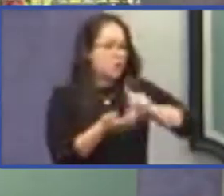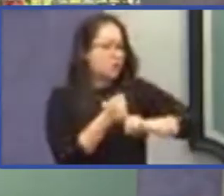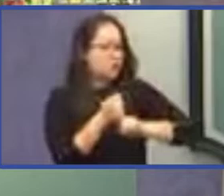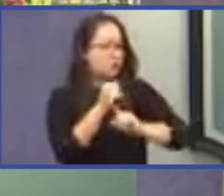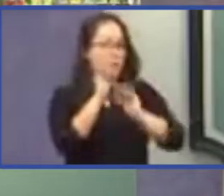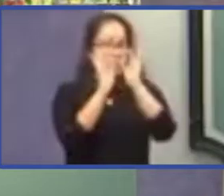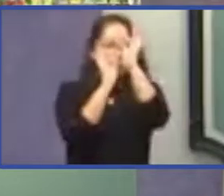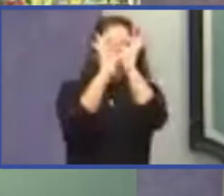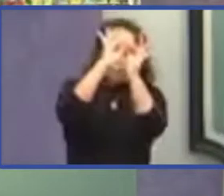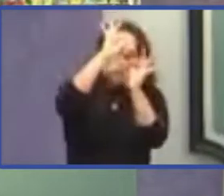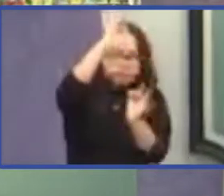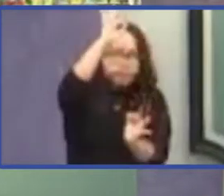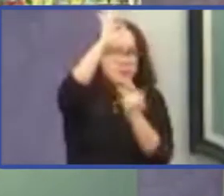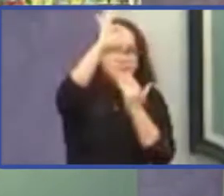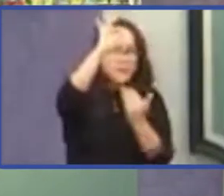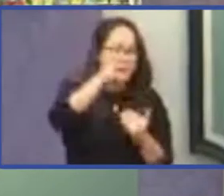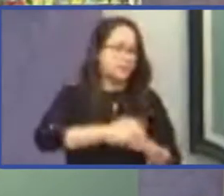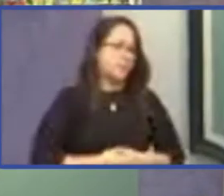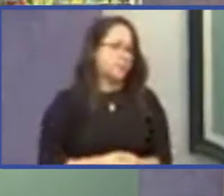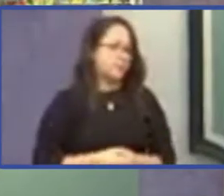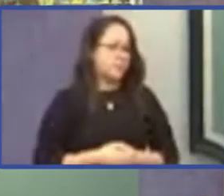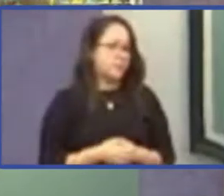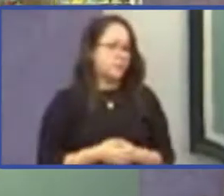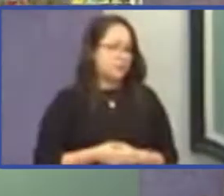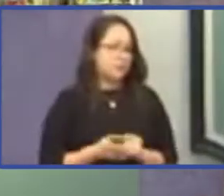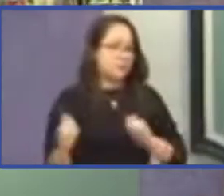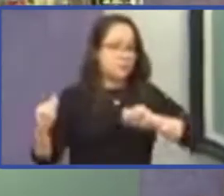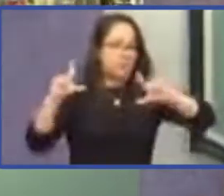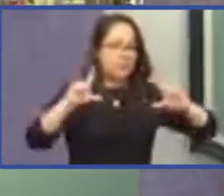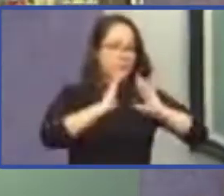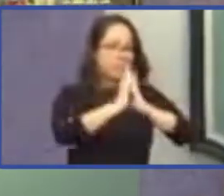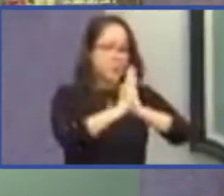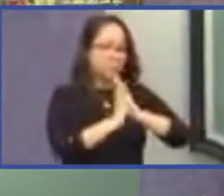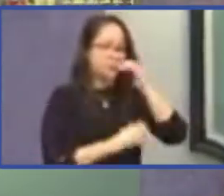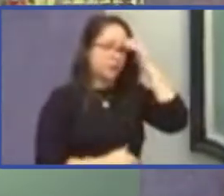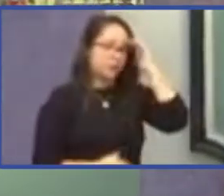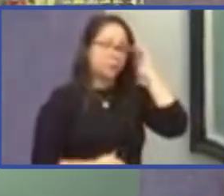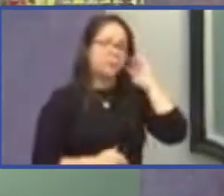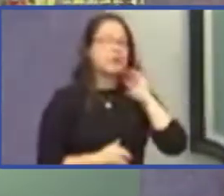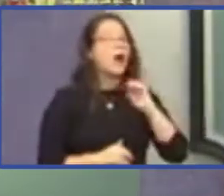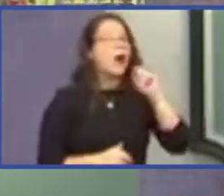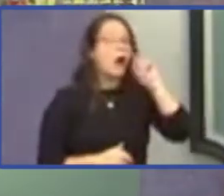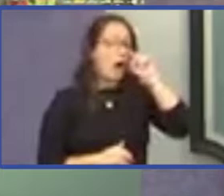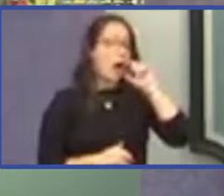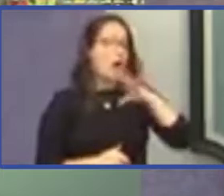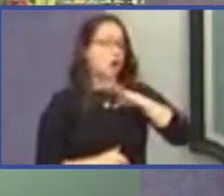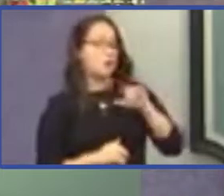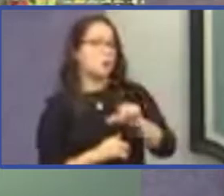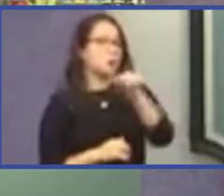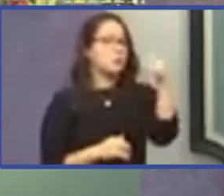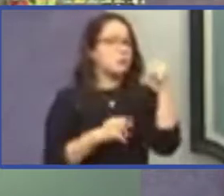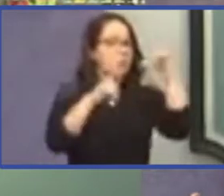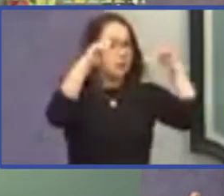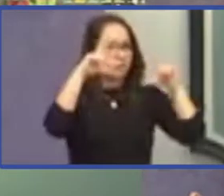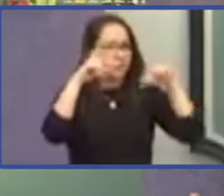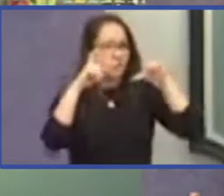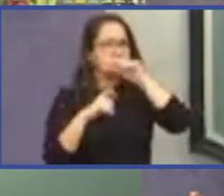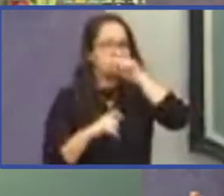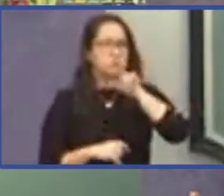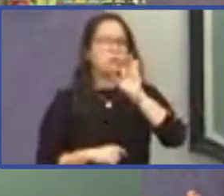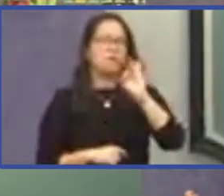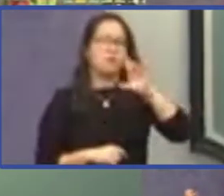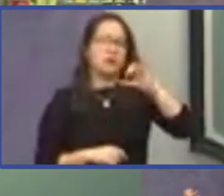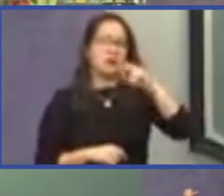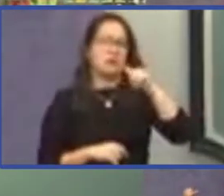diferentes la siguiente por favor aquí hay otra imagen que también es fractal ¿no? se van